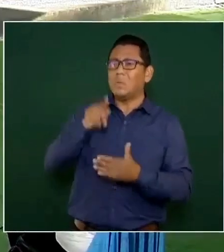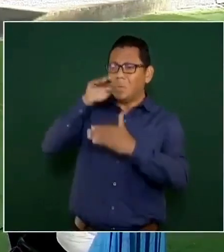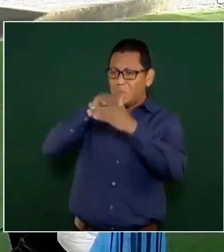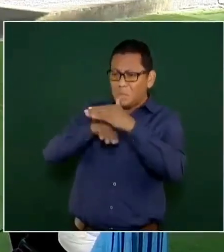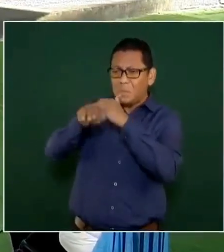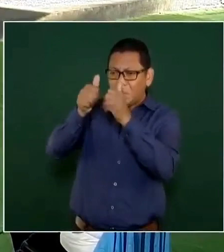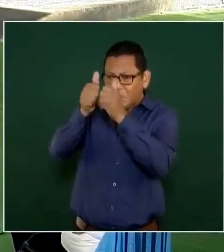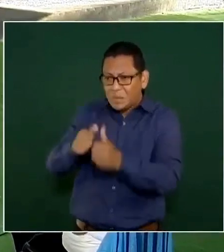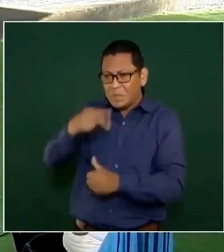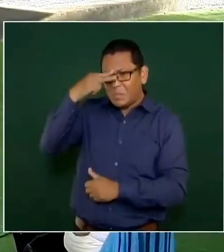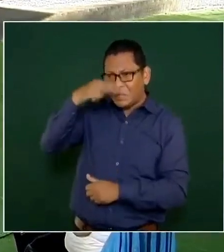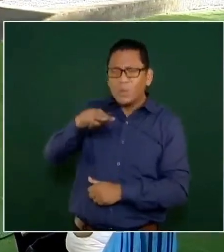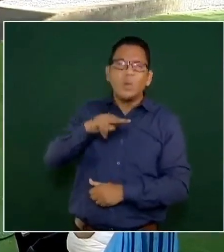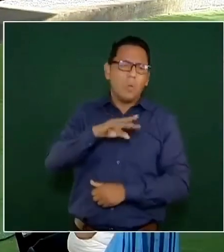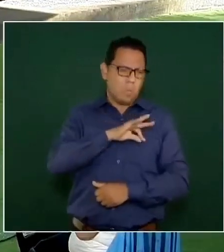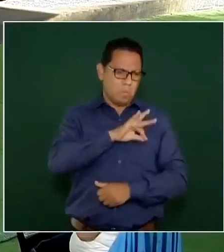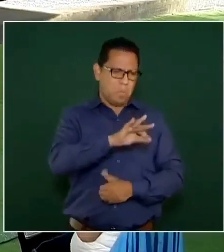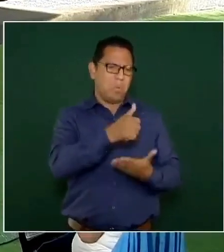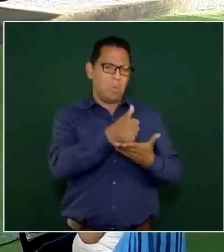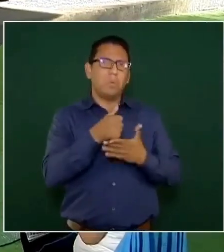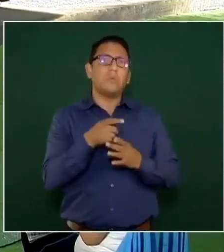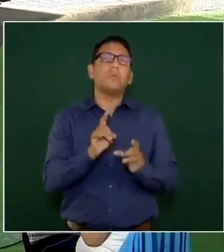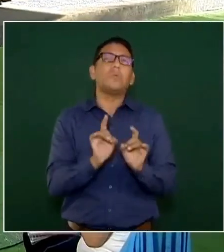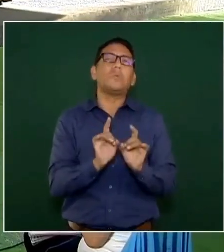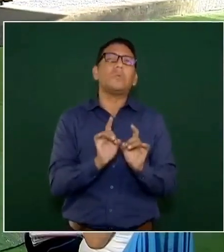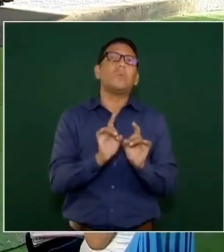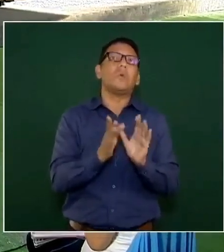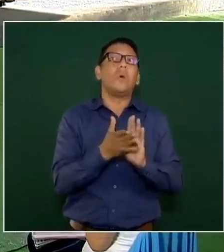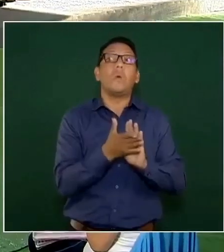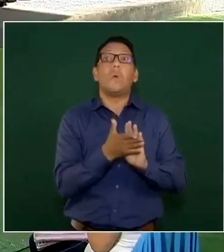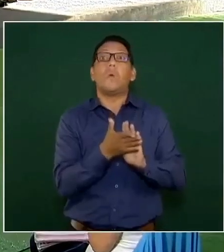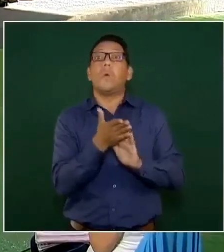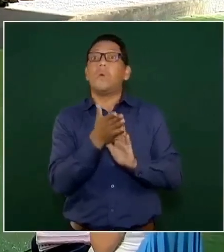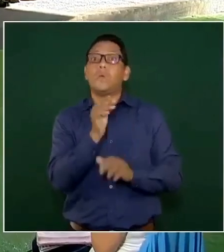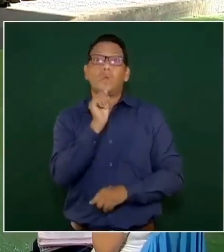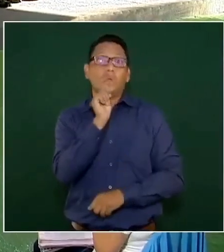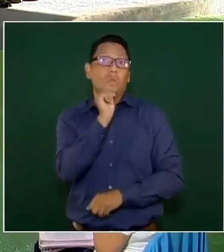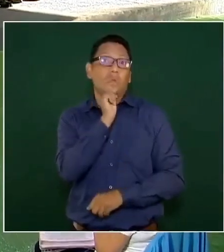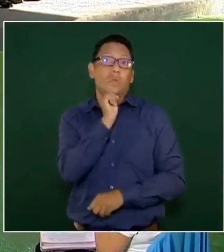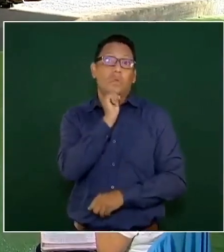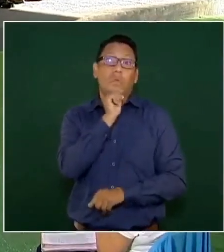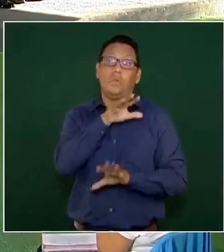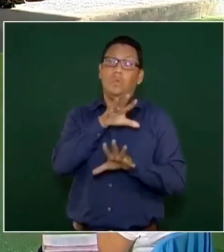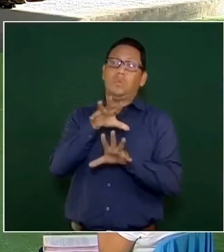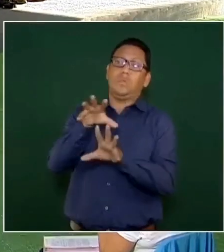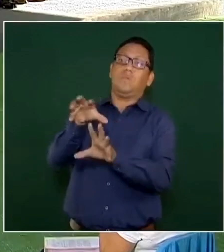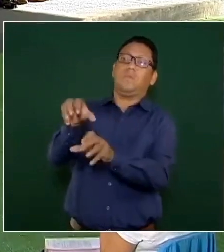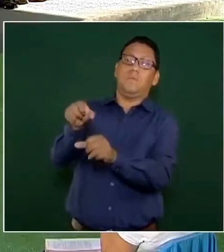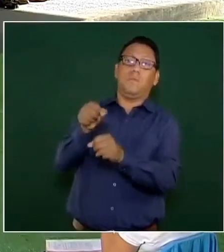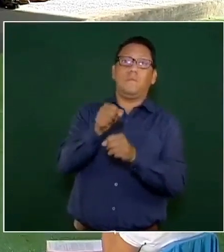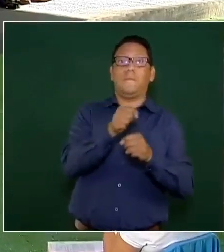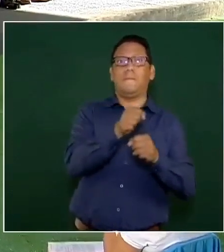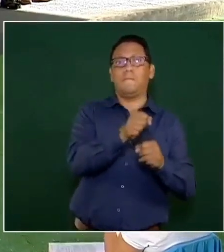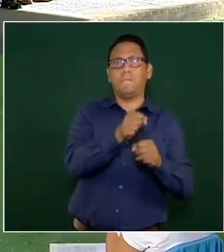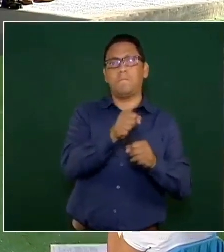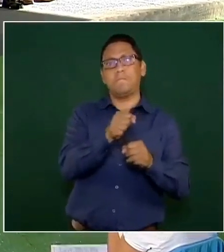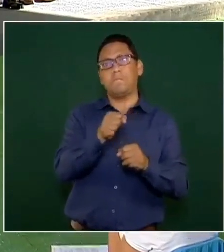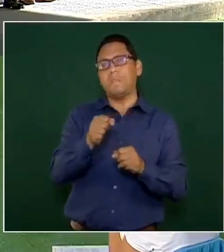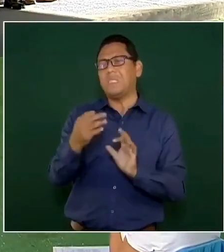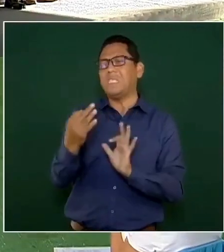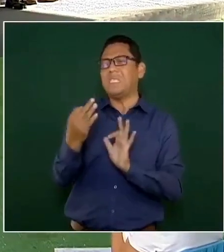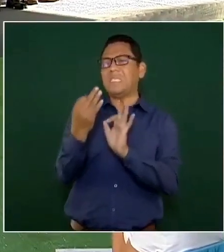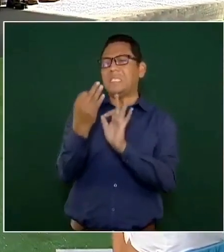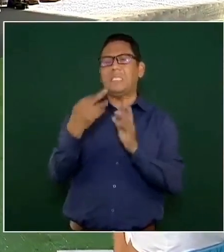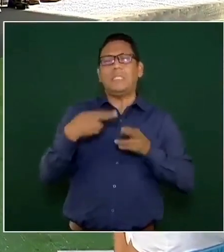de ofrecerlo, pero bueno, fue capturado previo a que pudiera llegar a los locales de la embajada,